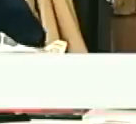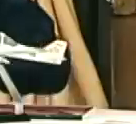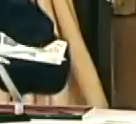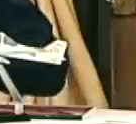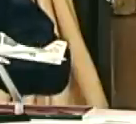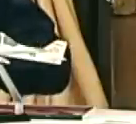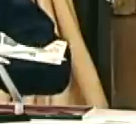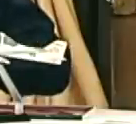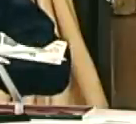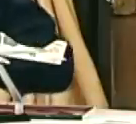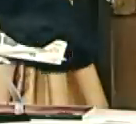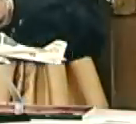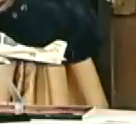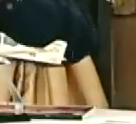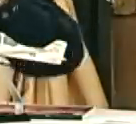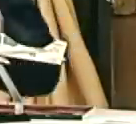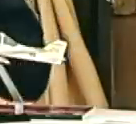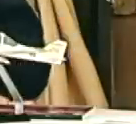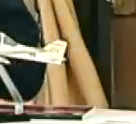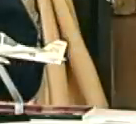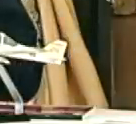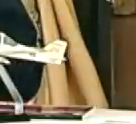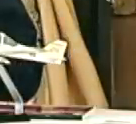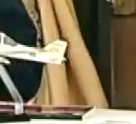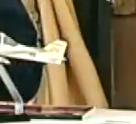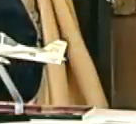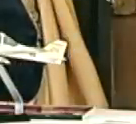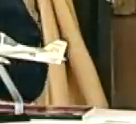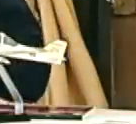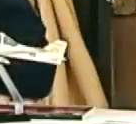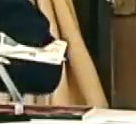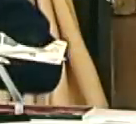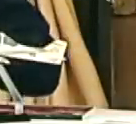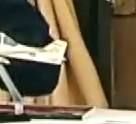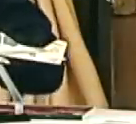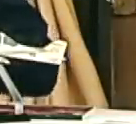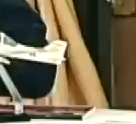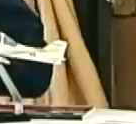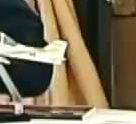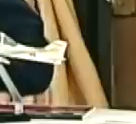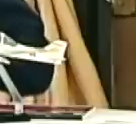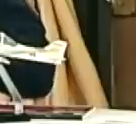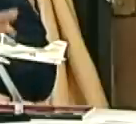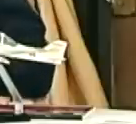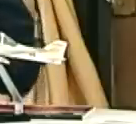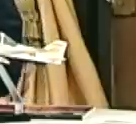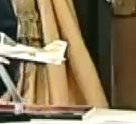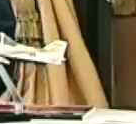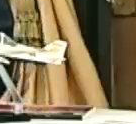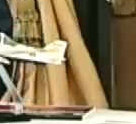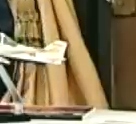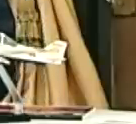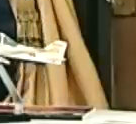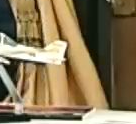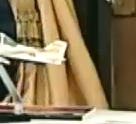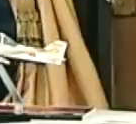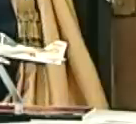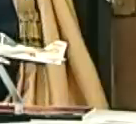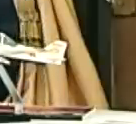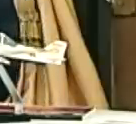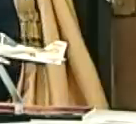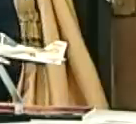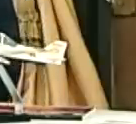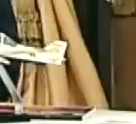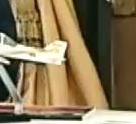acuático, ferroviario, de un país entero, del servicio público para un país, para todo un país.